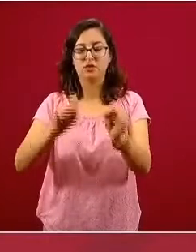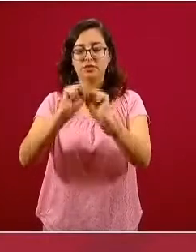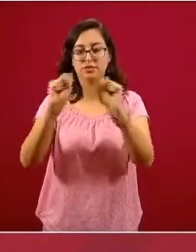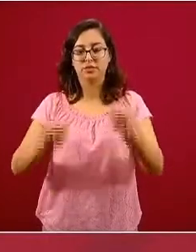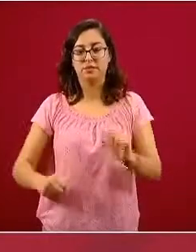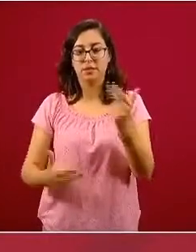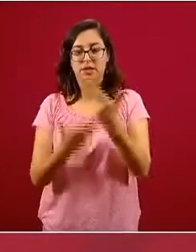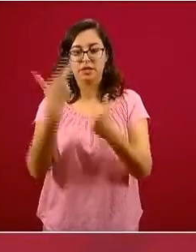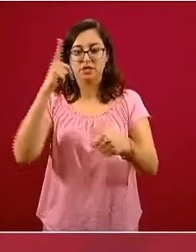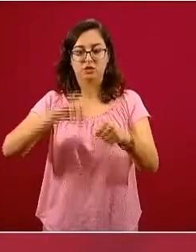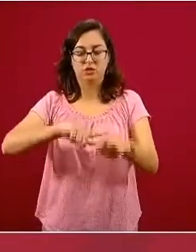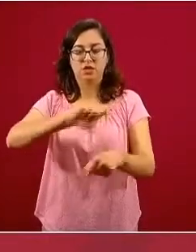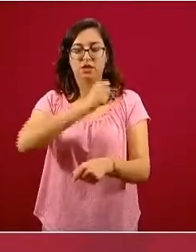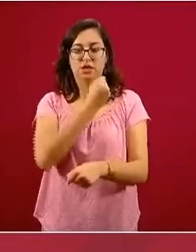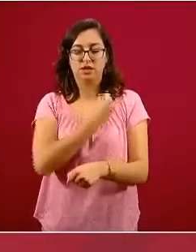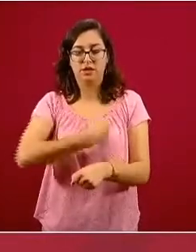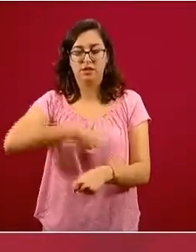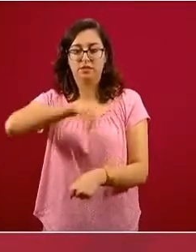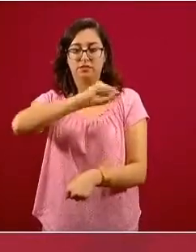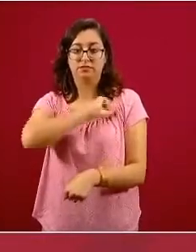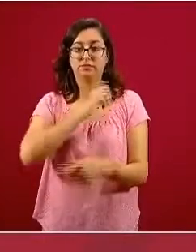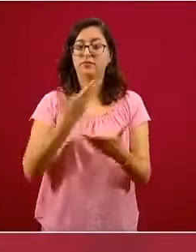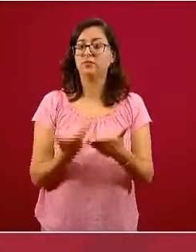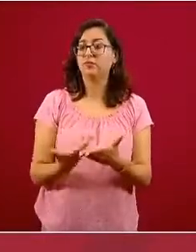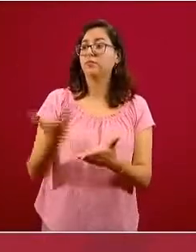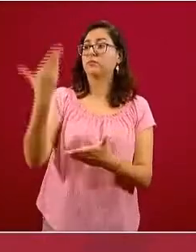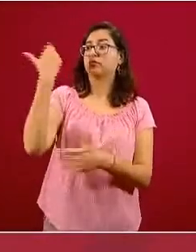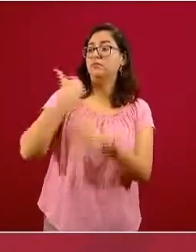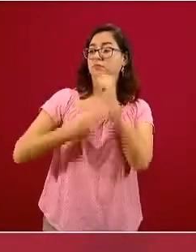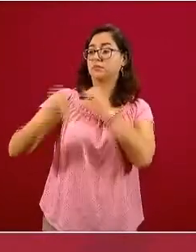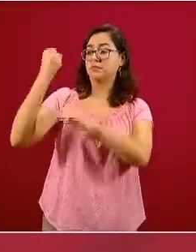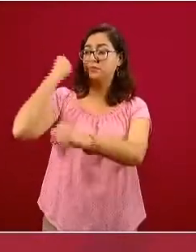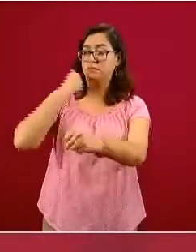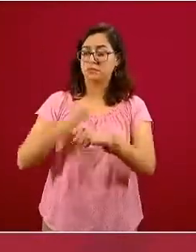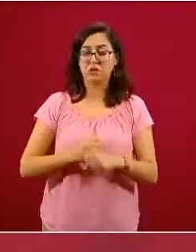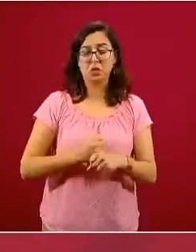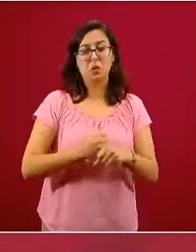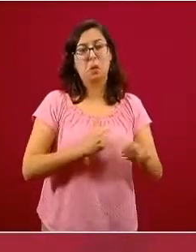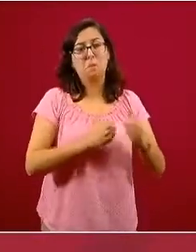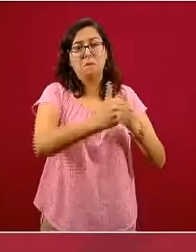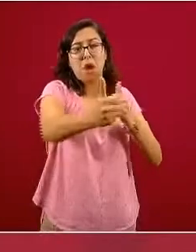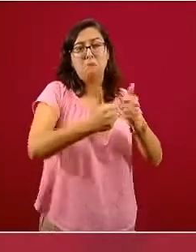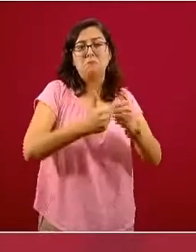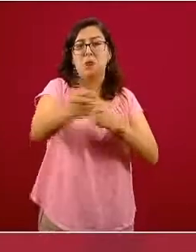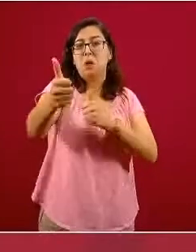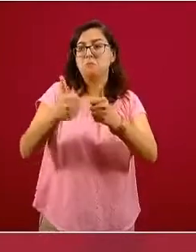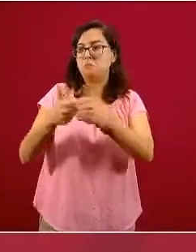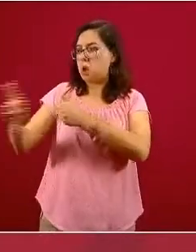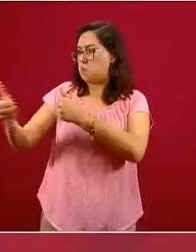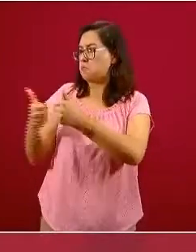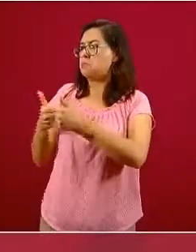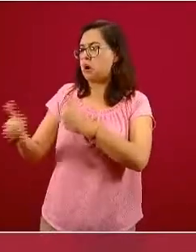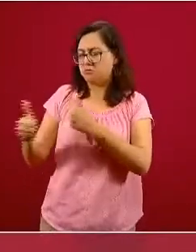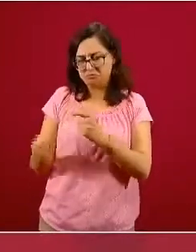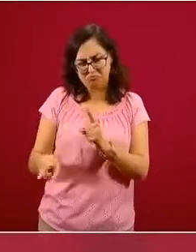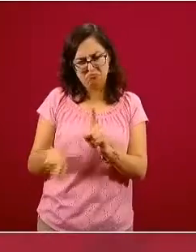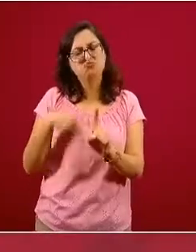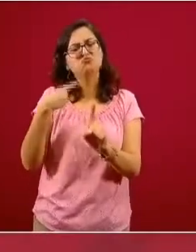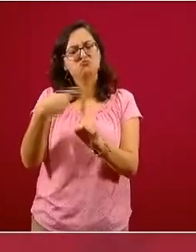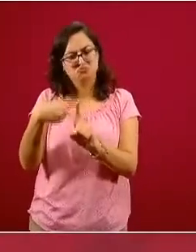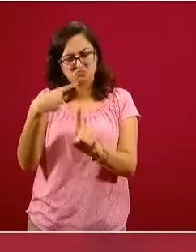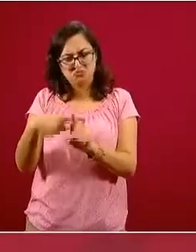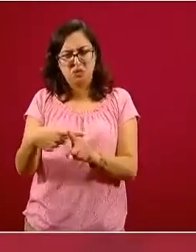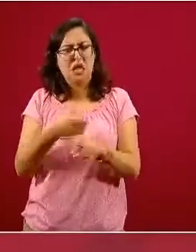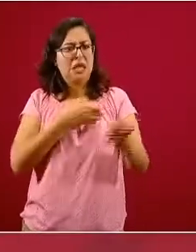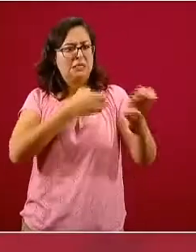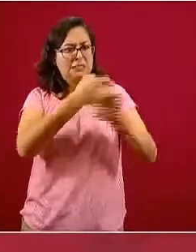de Salud. La descentralización en su momento tuvo rendimientos positivos en la medida en que los sistemas